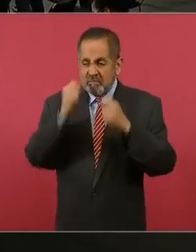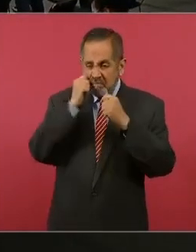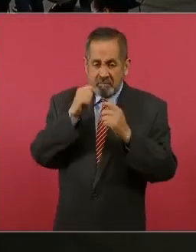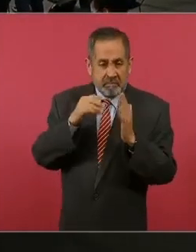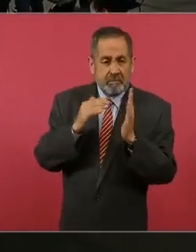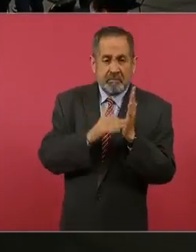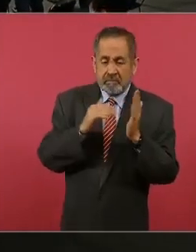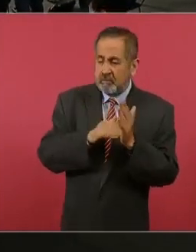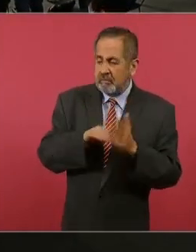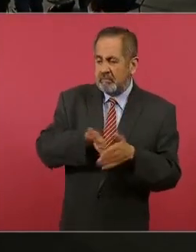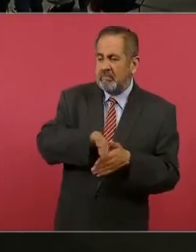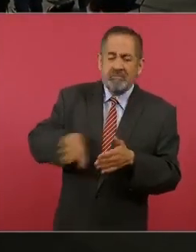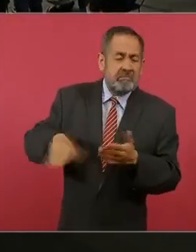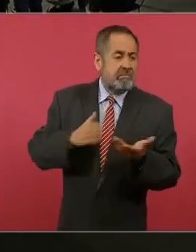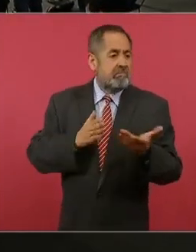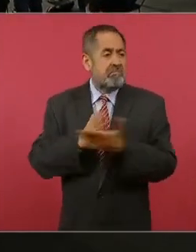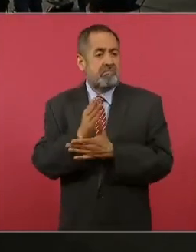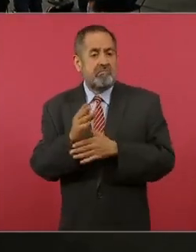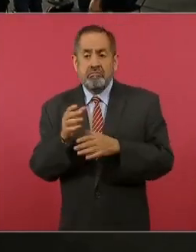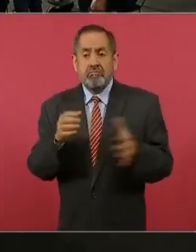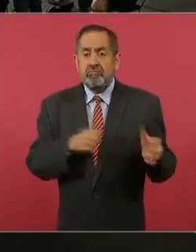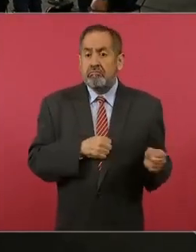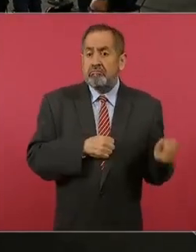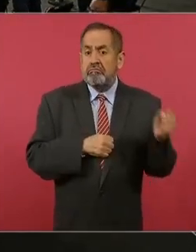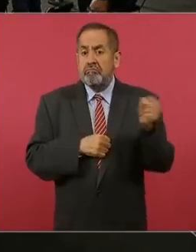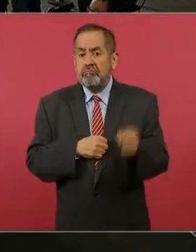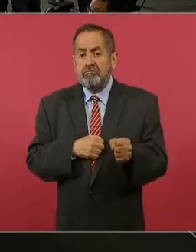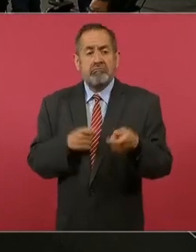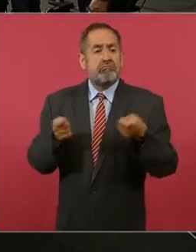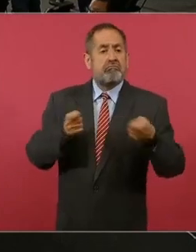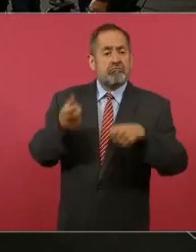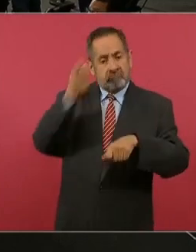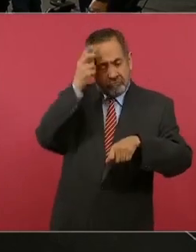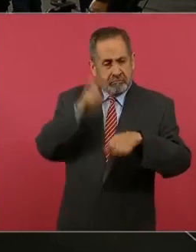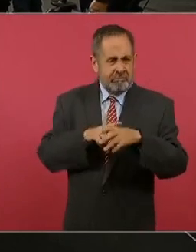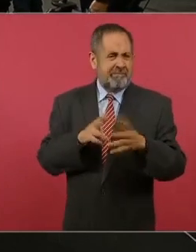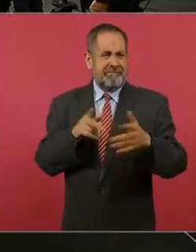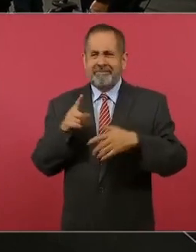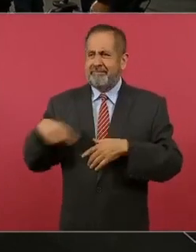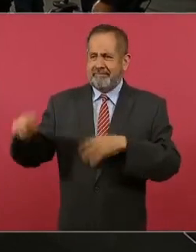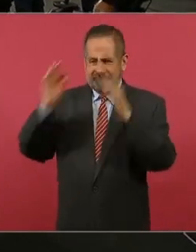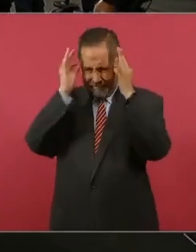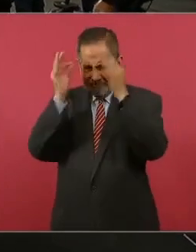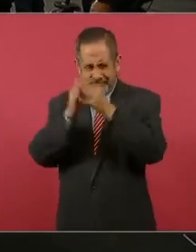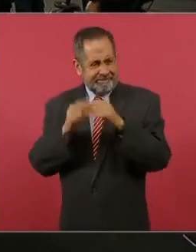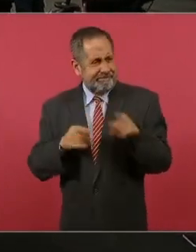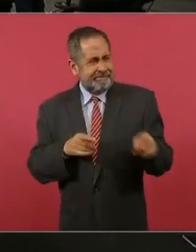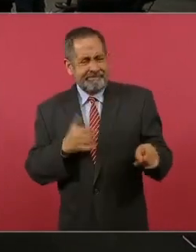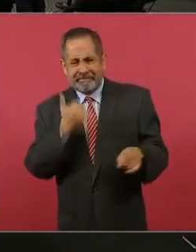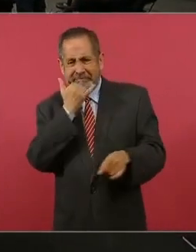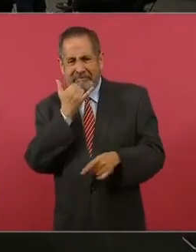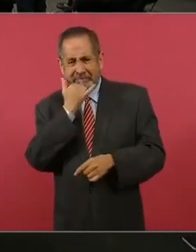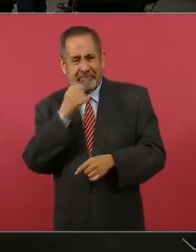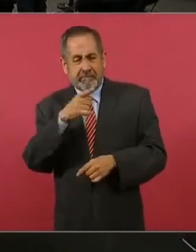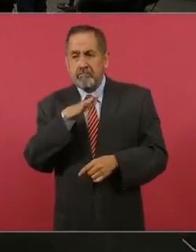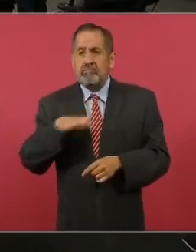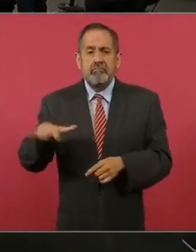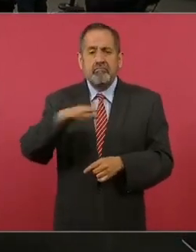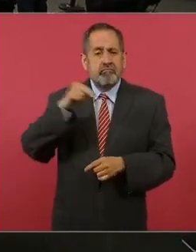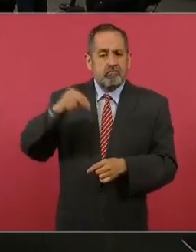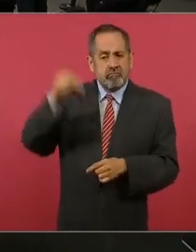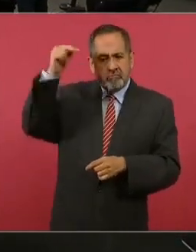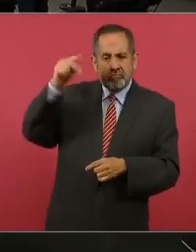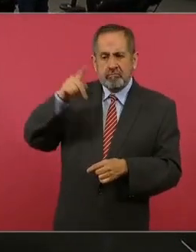y meter a Márquez en los mandos de la dirección. Empleados de las aduanas insisten que del norte del país se han manifestado en